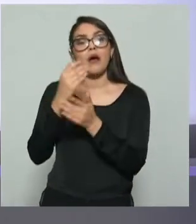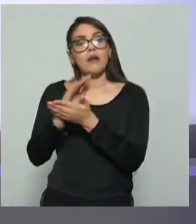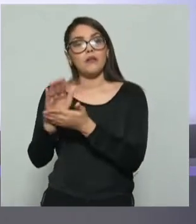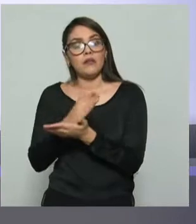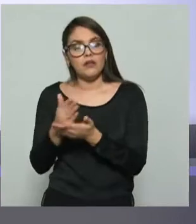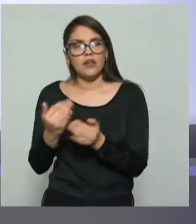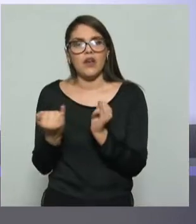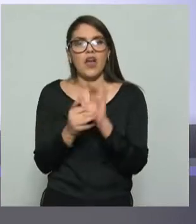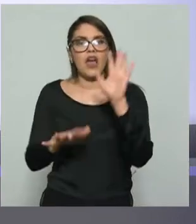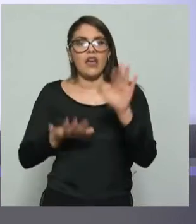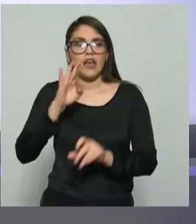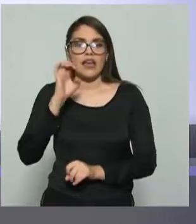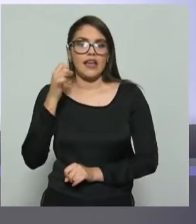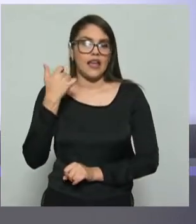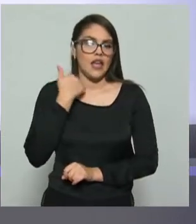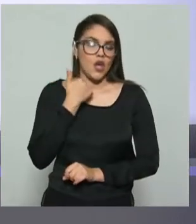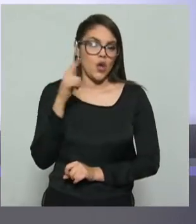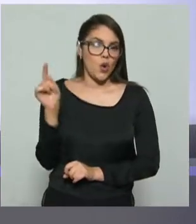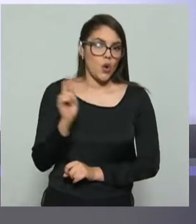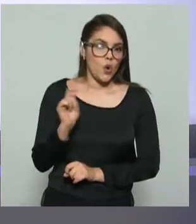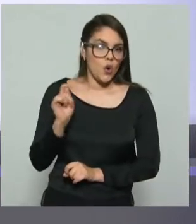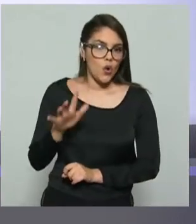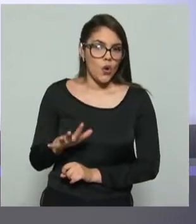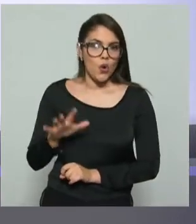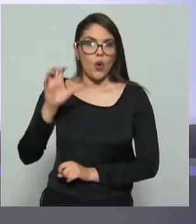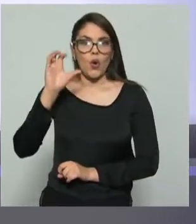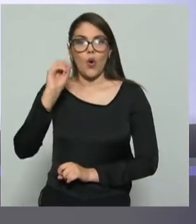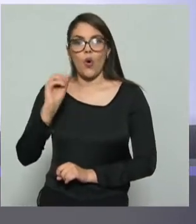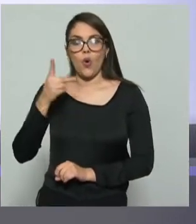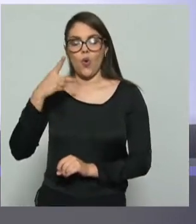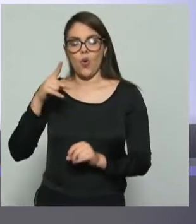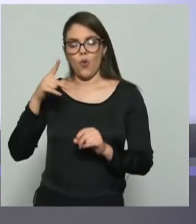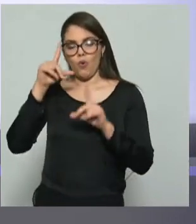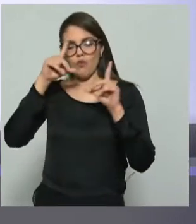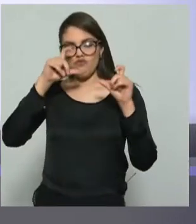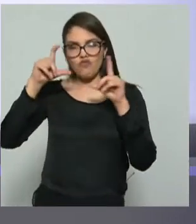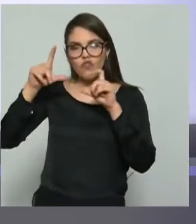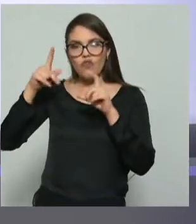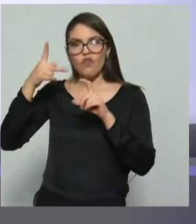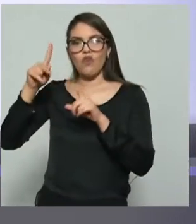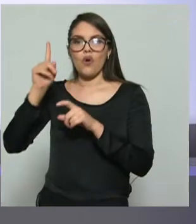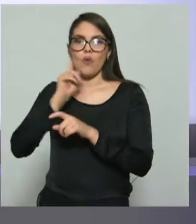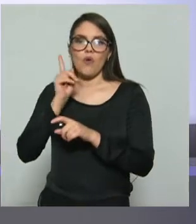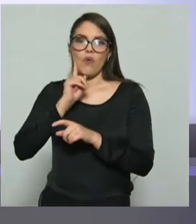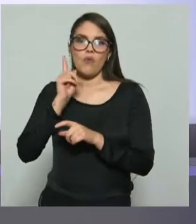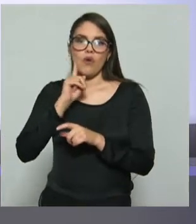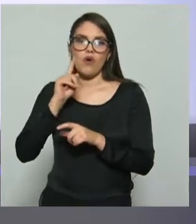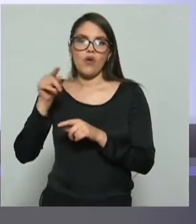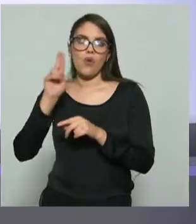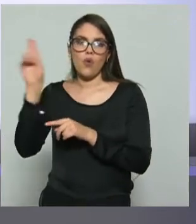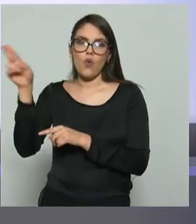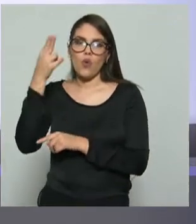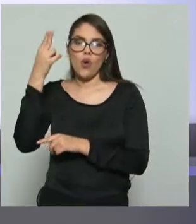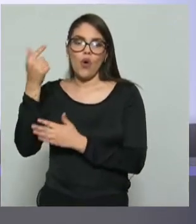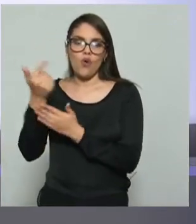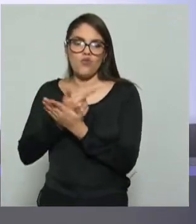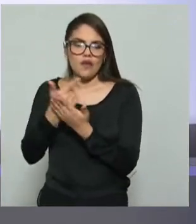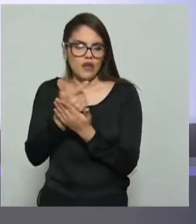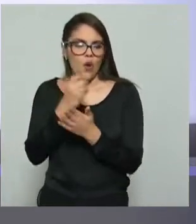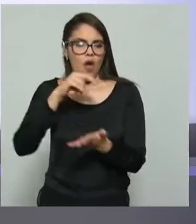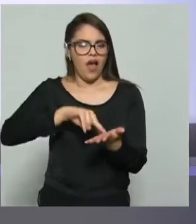la exnovia o los packs de la Facultad de Conta o de arquitectura, en